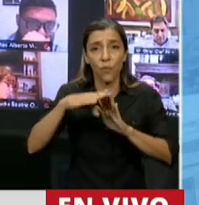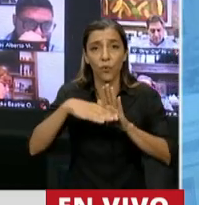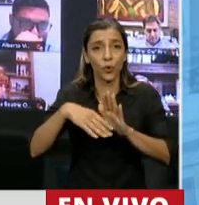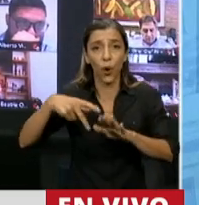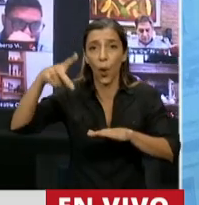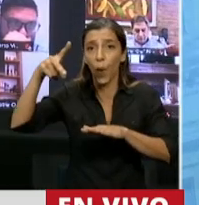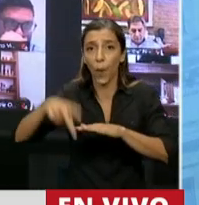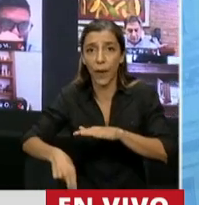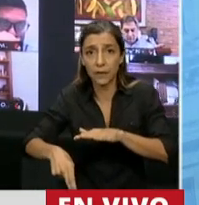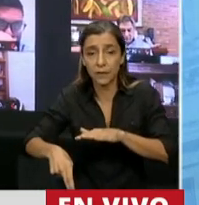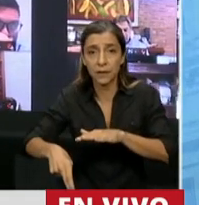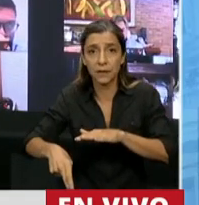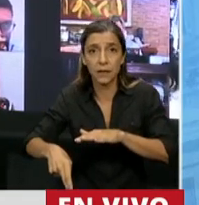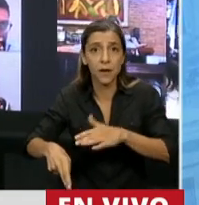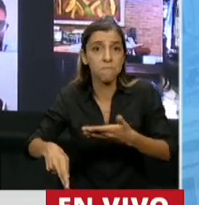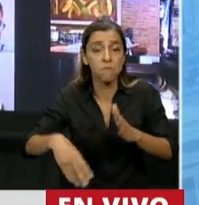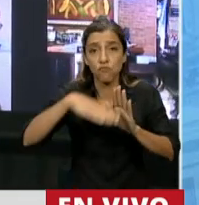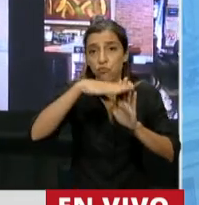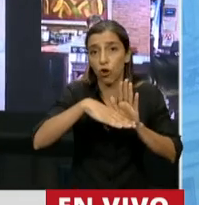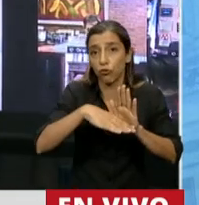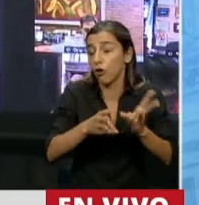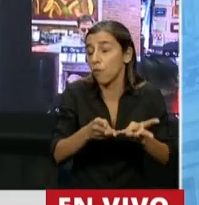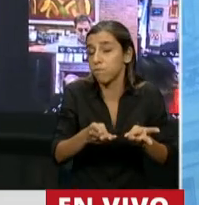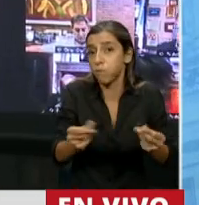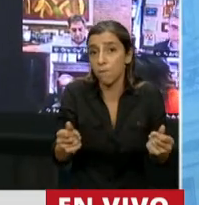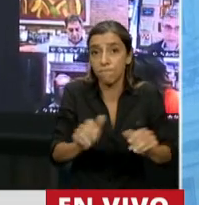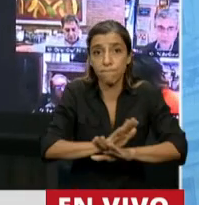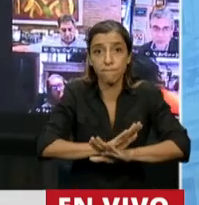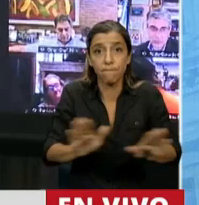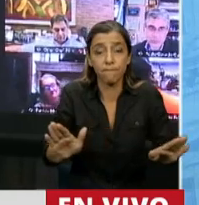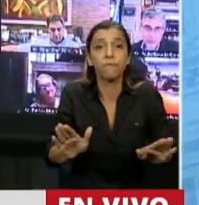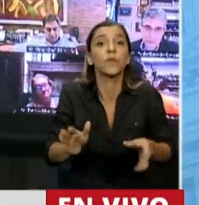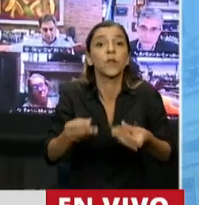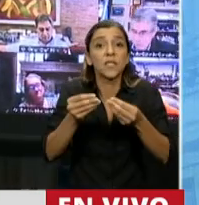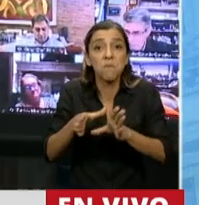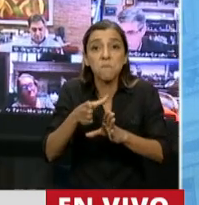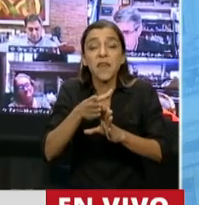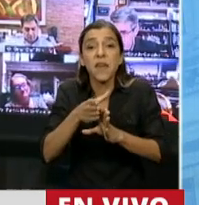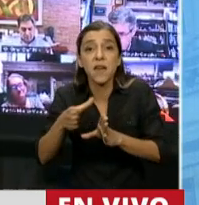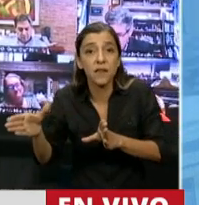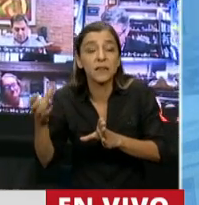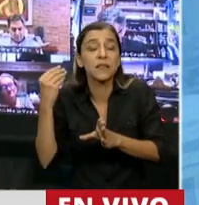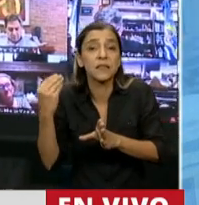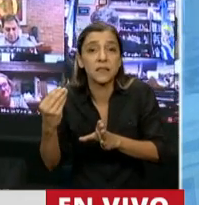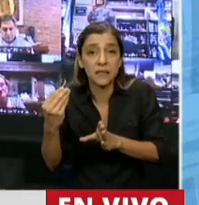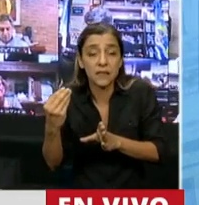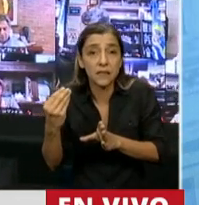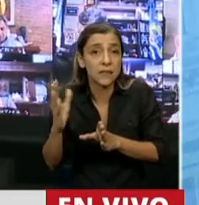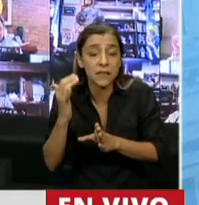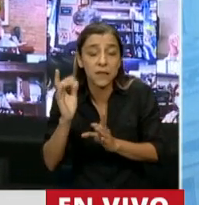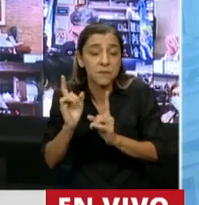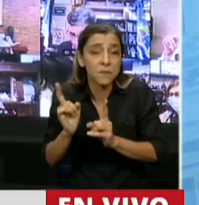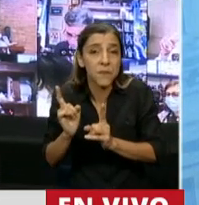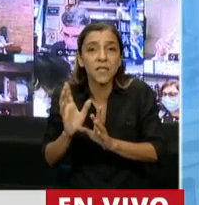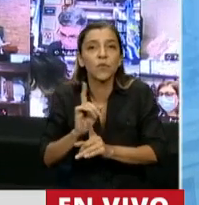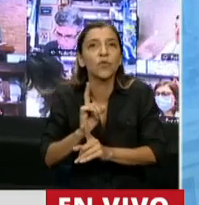la inexistencia del protocolo y la entrada en vigencia de la cuestión que ya no es